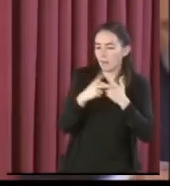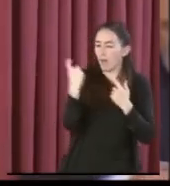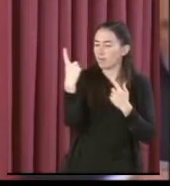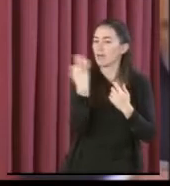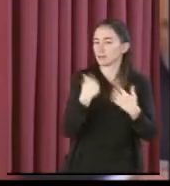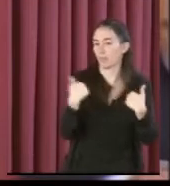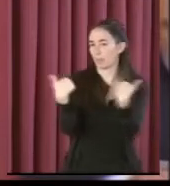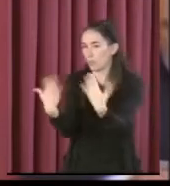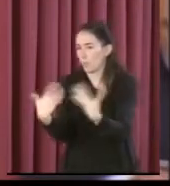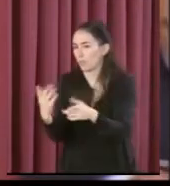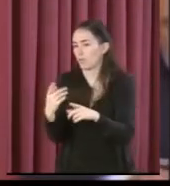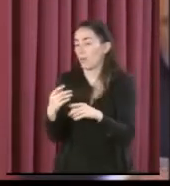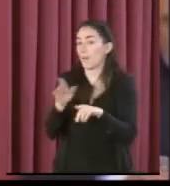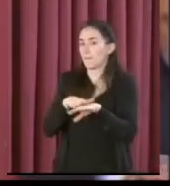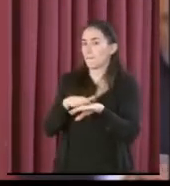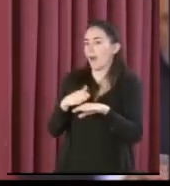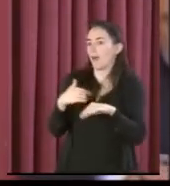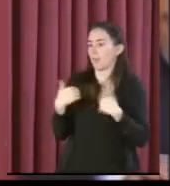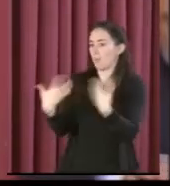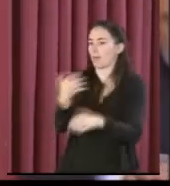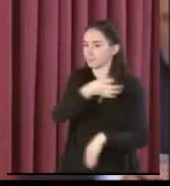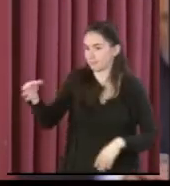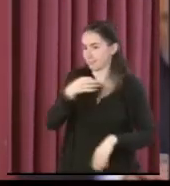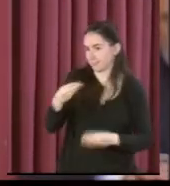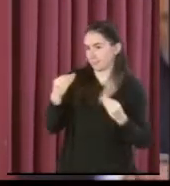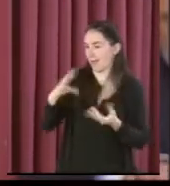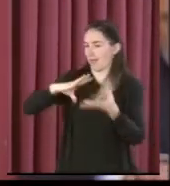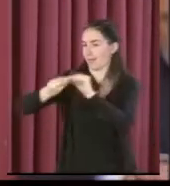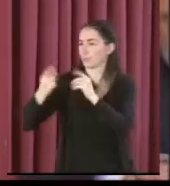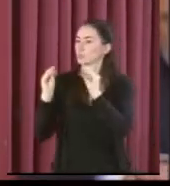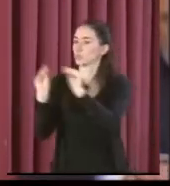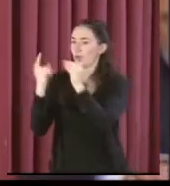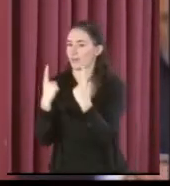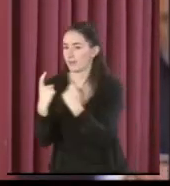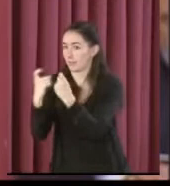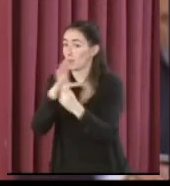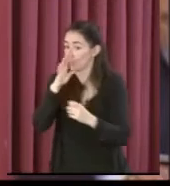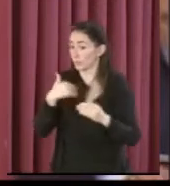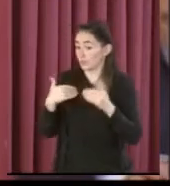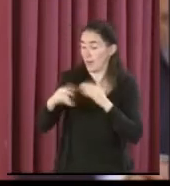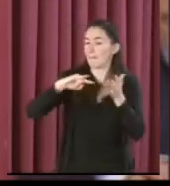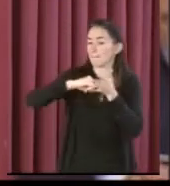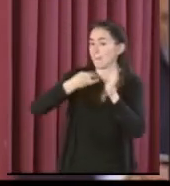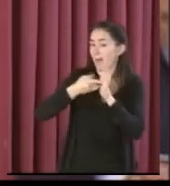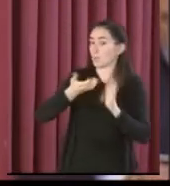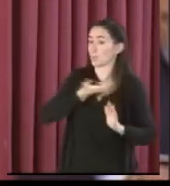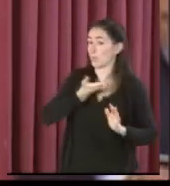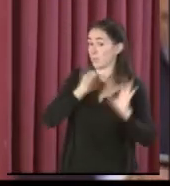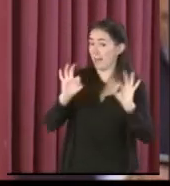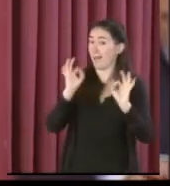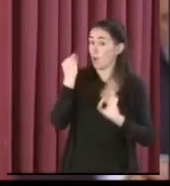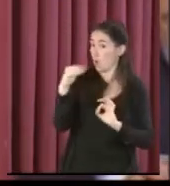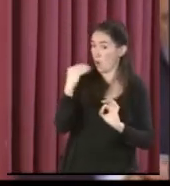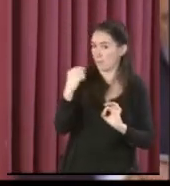mismas con eficacia, y lo haremos a través del Plan Municipal de Jóvenes de Logroño. Nuestro compromiso es para